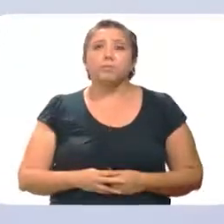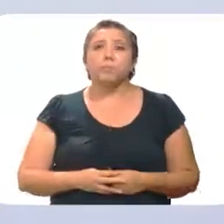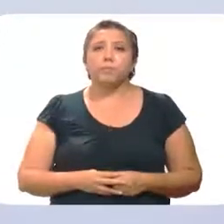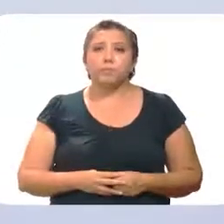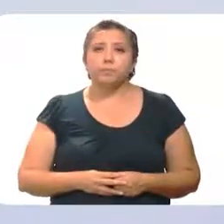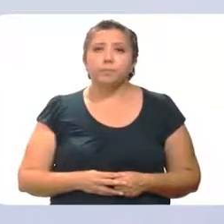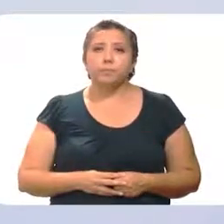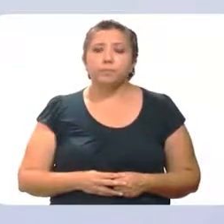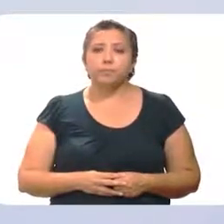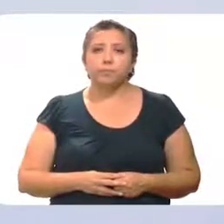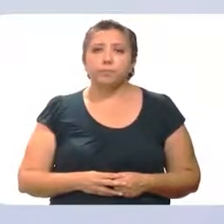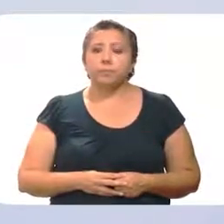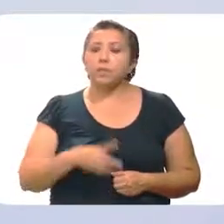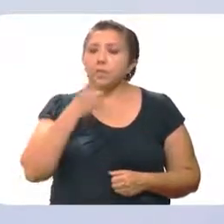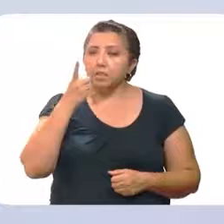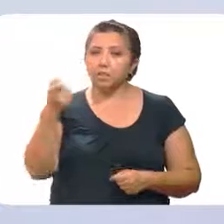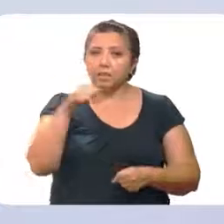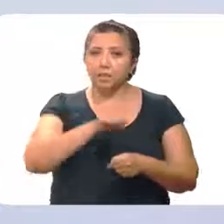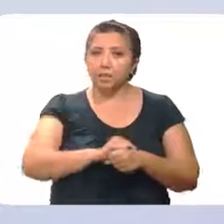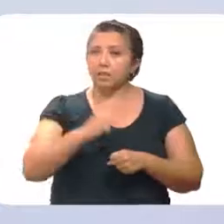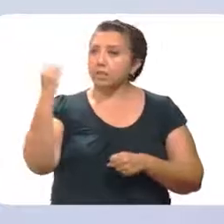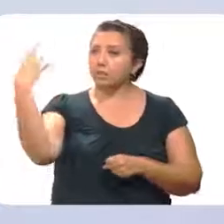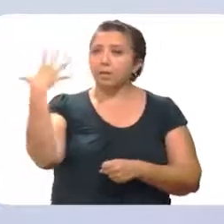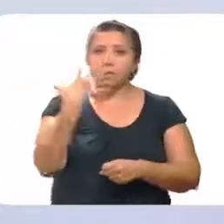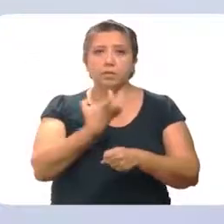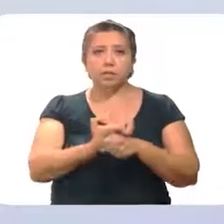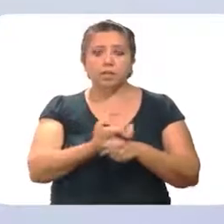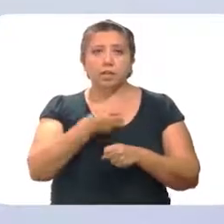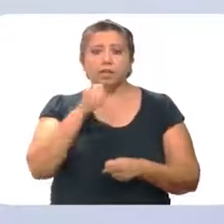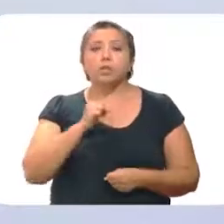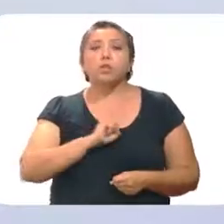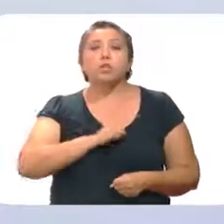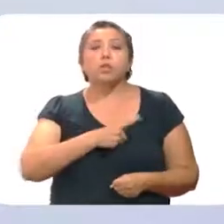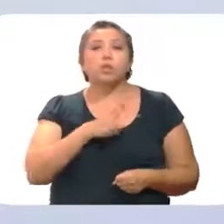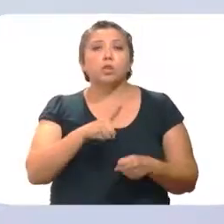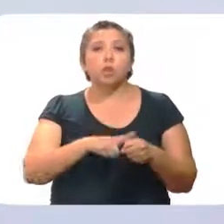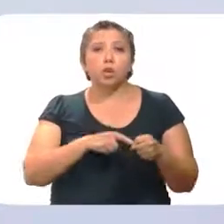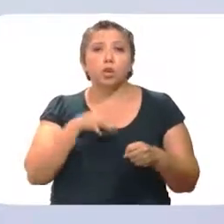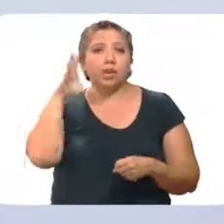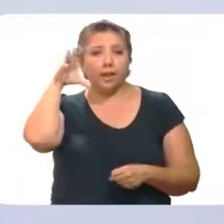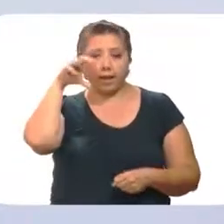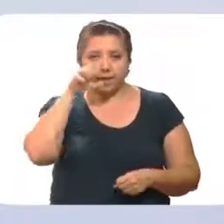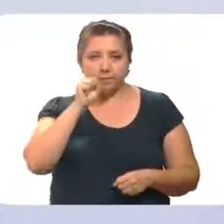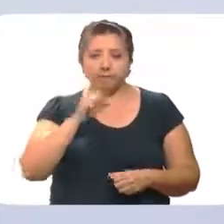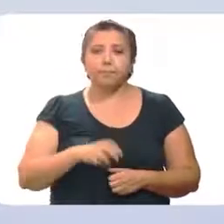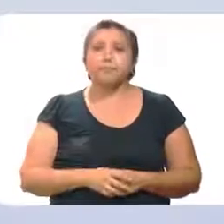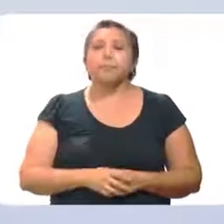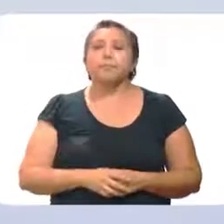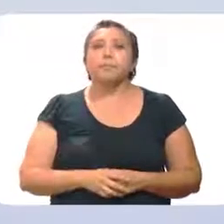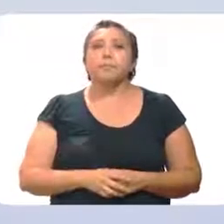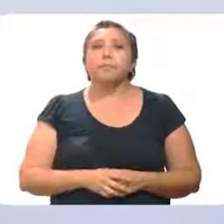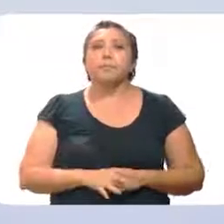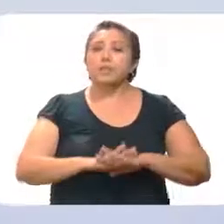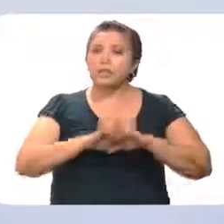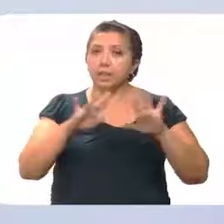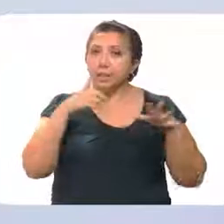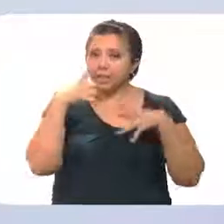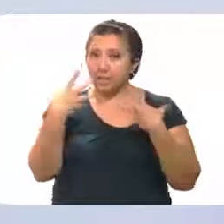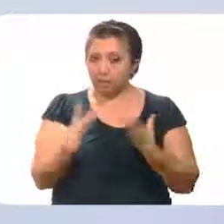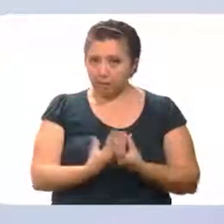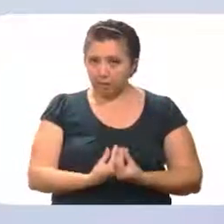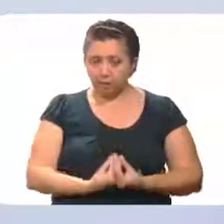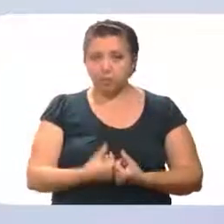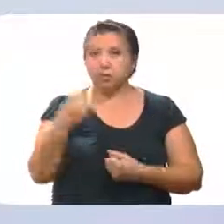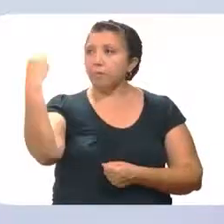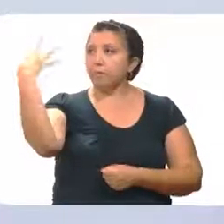años. Los indicadores semanales de nuestro semáforo estatal de salud marcan color naranja. Como hemos